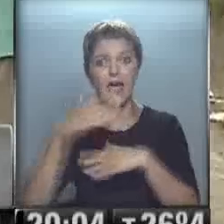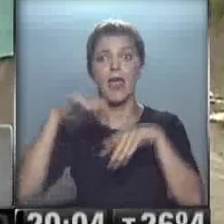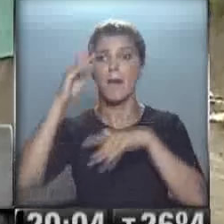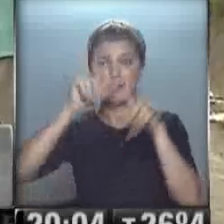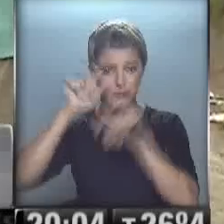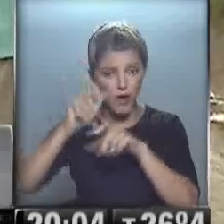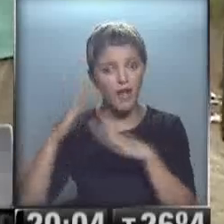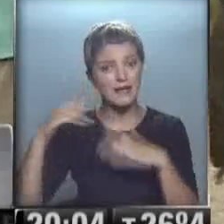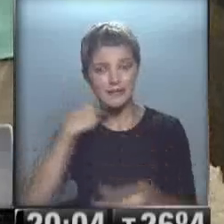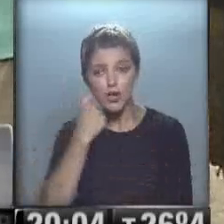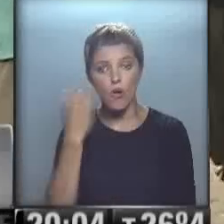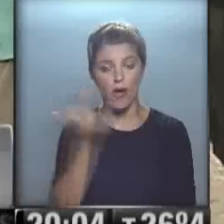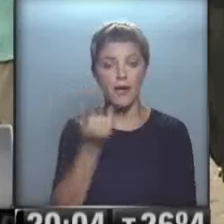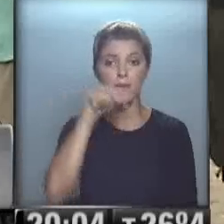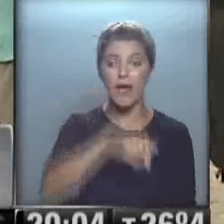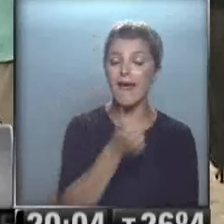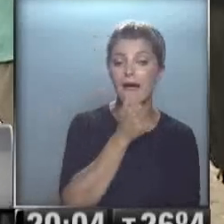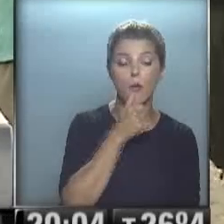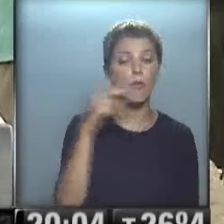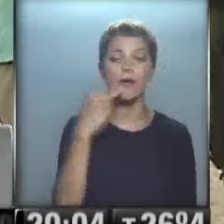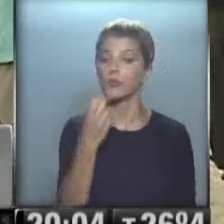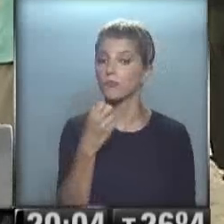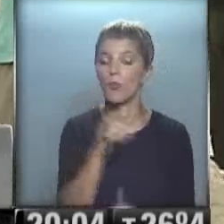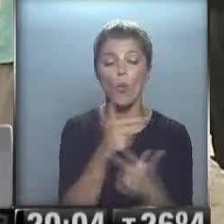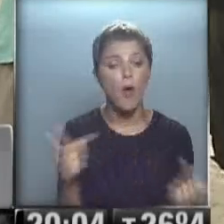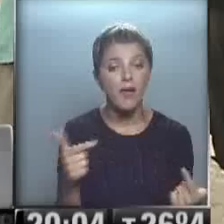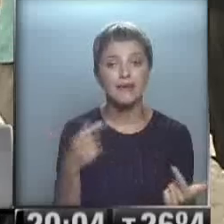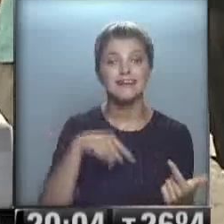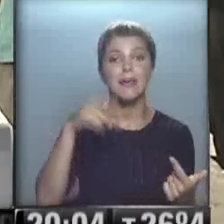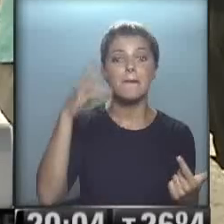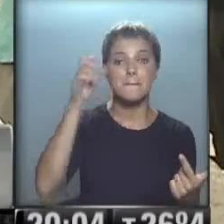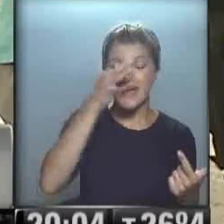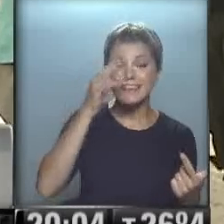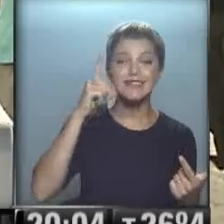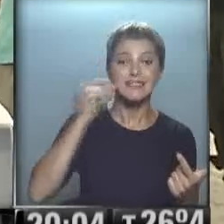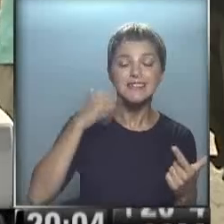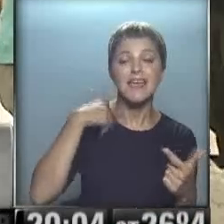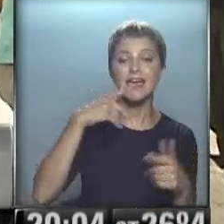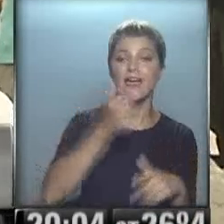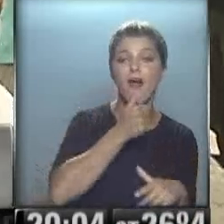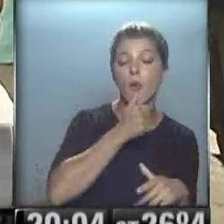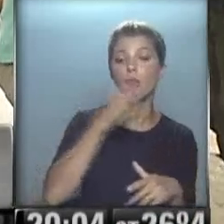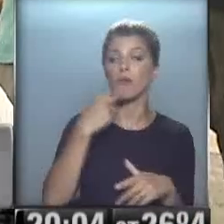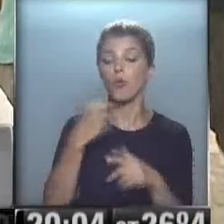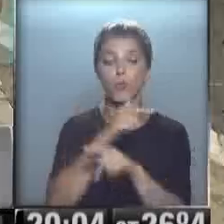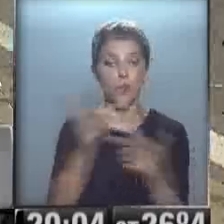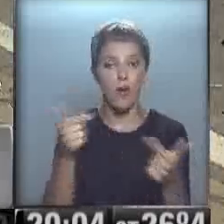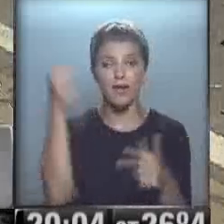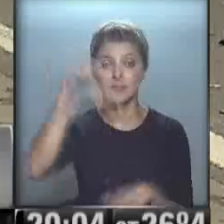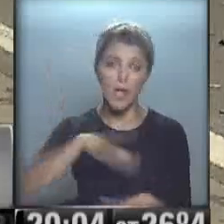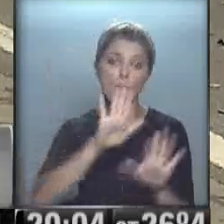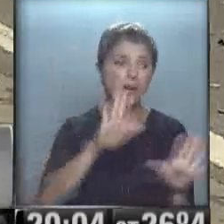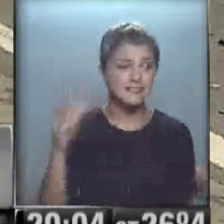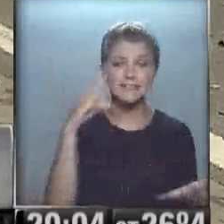hijos y no tenemos agua ni luz hace 20 días y hace 8 días que no estamos sin agua sin luz y sin nada pasamos la fiesta pasamos